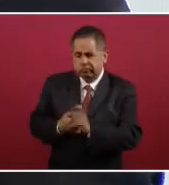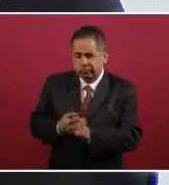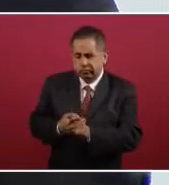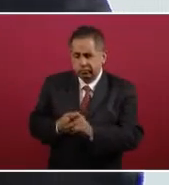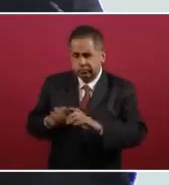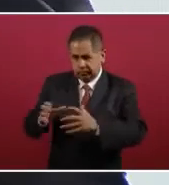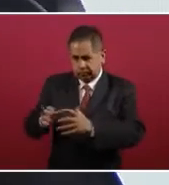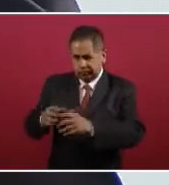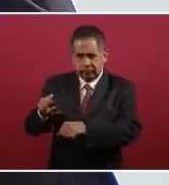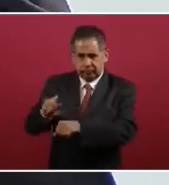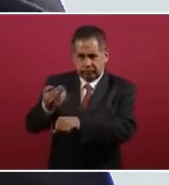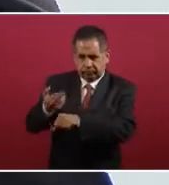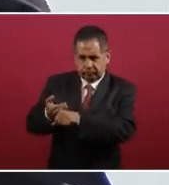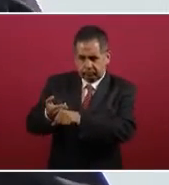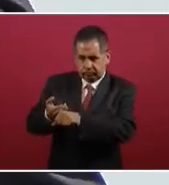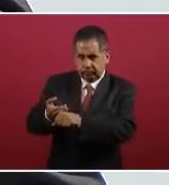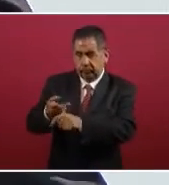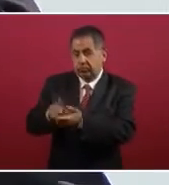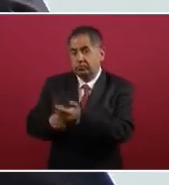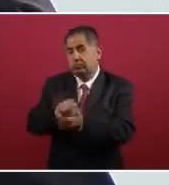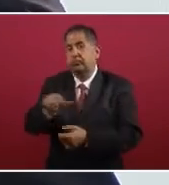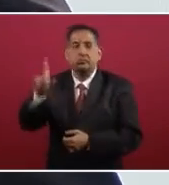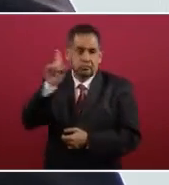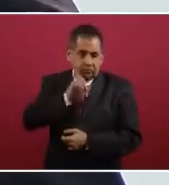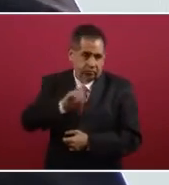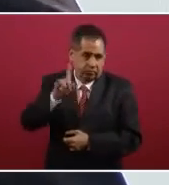de estos comités sean mujeres,